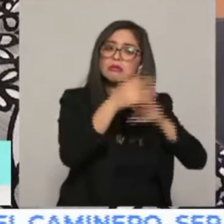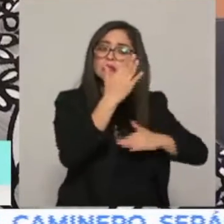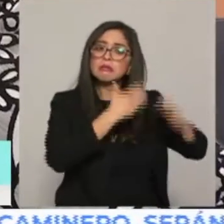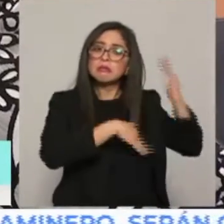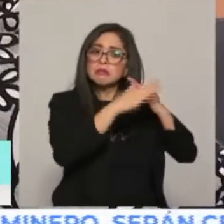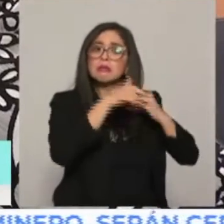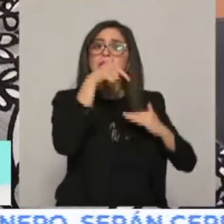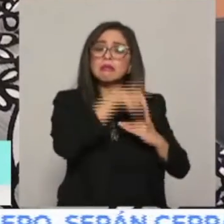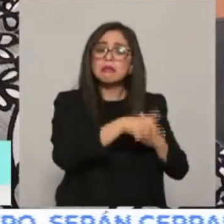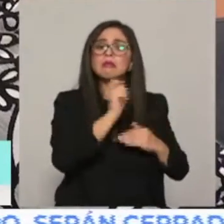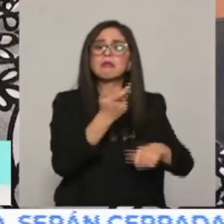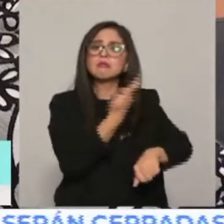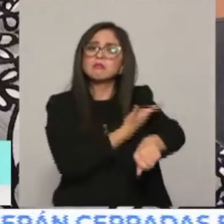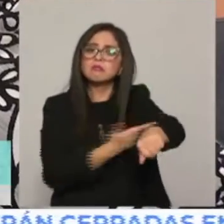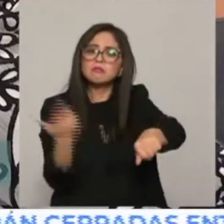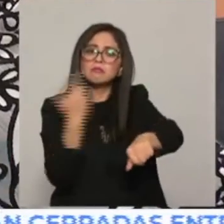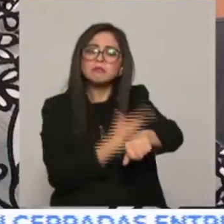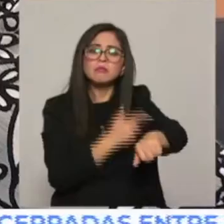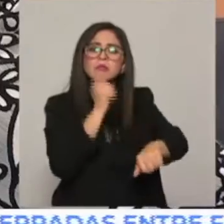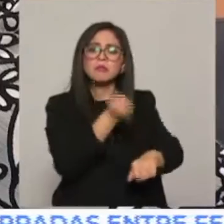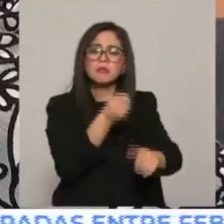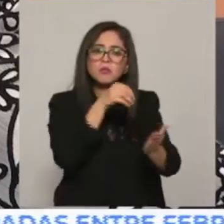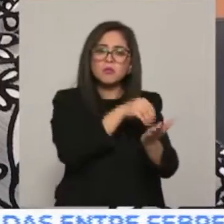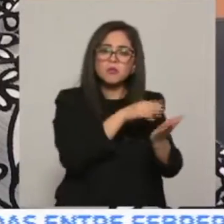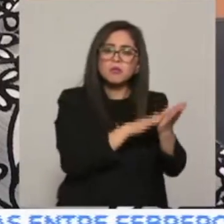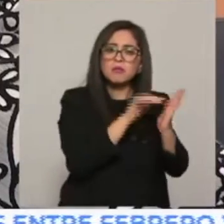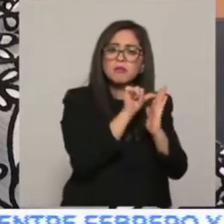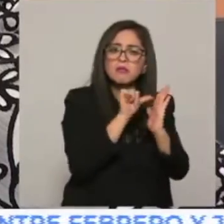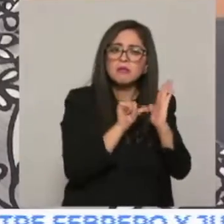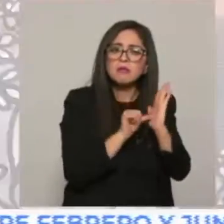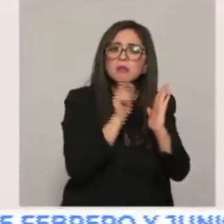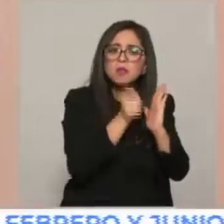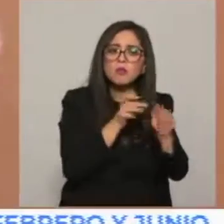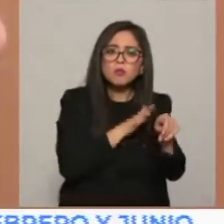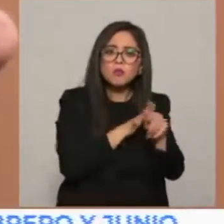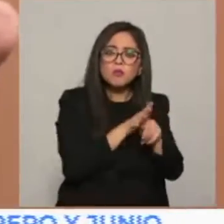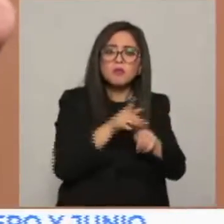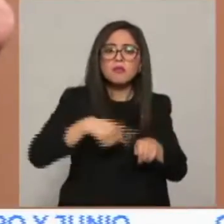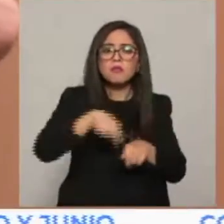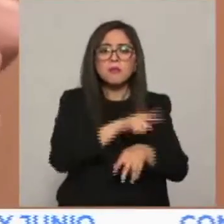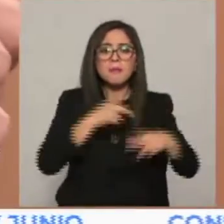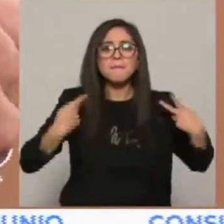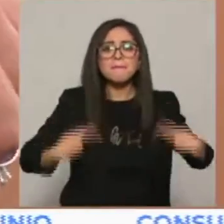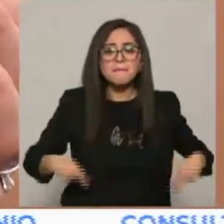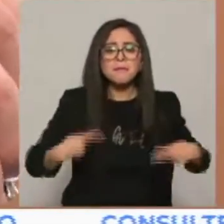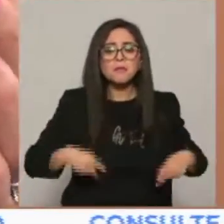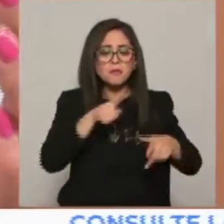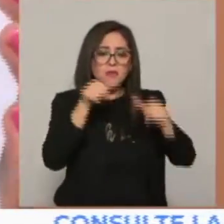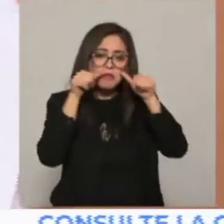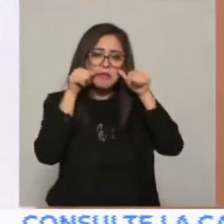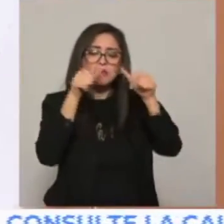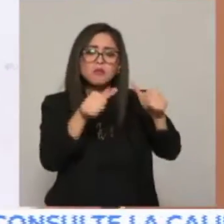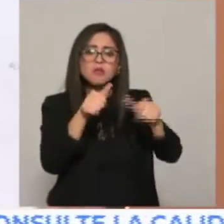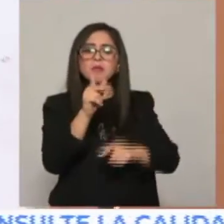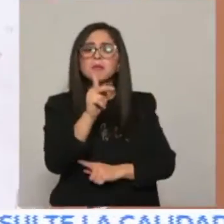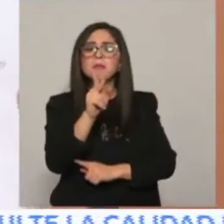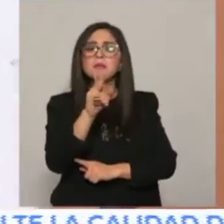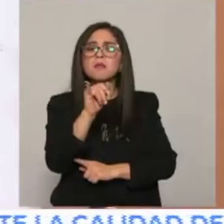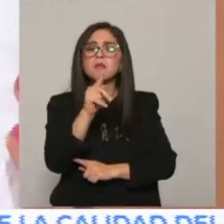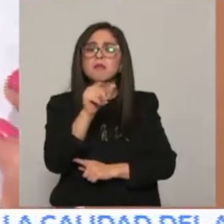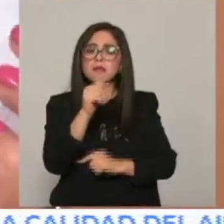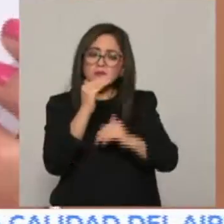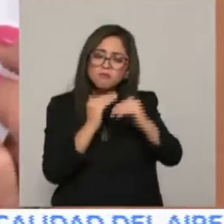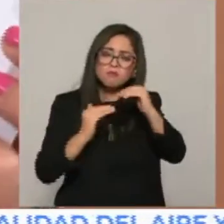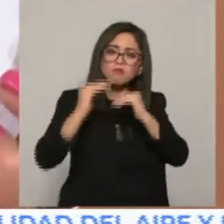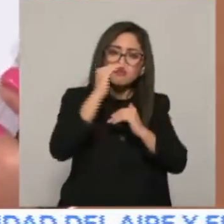se está gestionando a través de uno de los artículos el derecho a las personas de atención prioritaria, que son aquellas personas que por